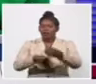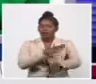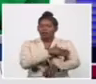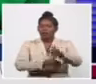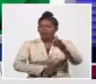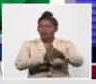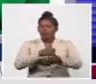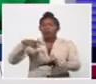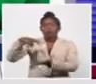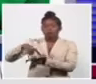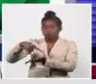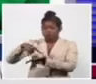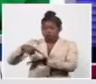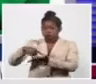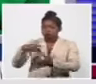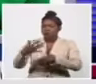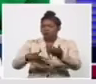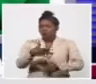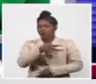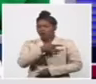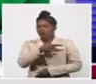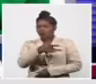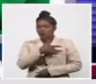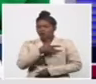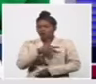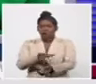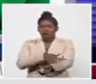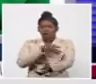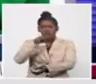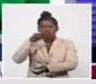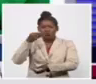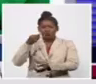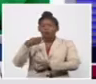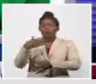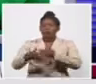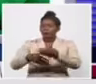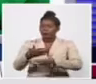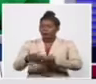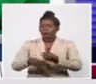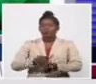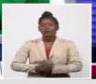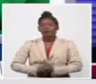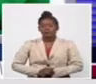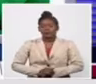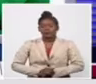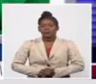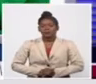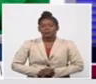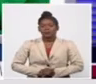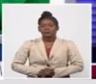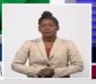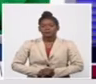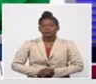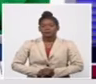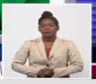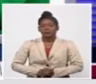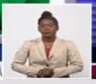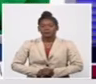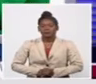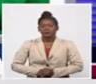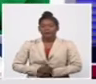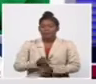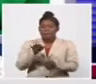obesidad, cardiopatía isquémica, diabetes mellitus, como antecedentes de enfermedades, que